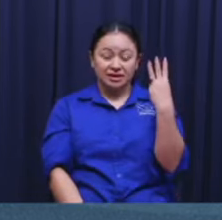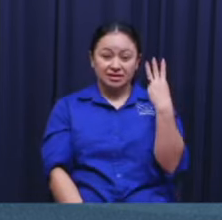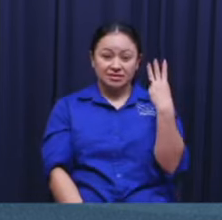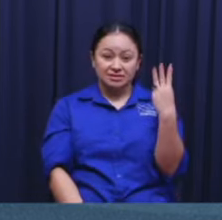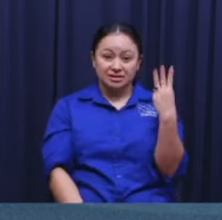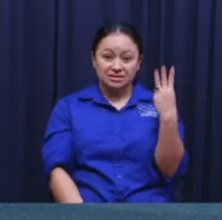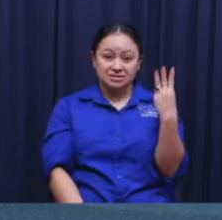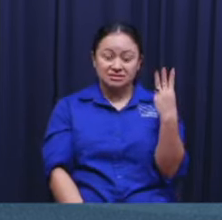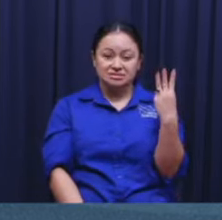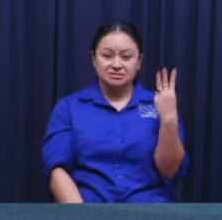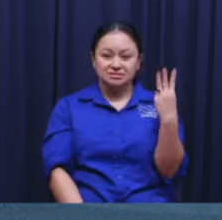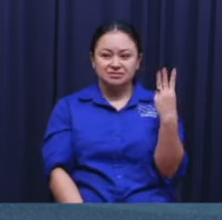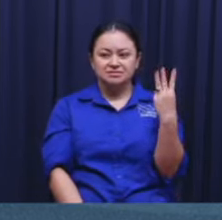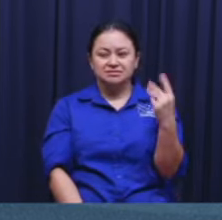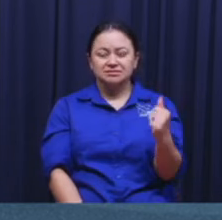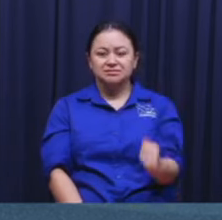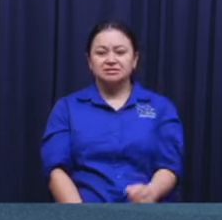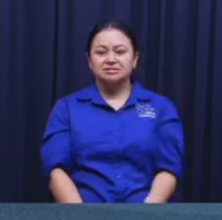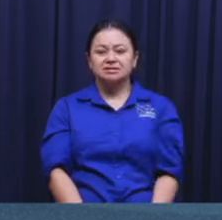Perseverancia.